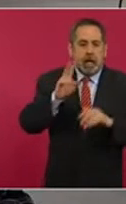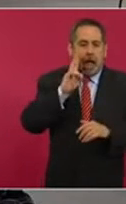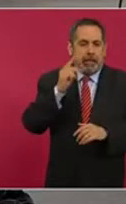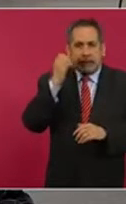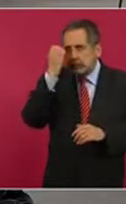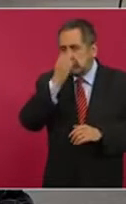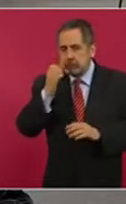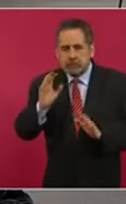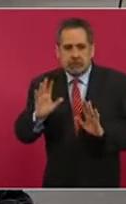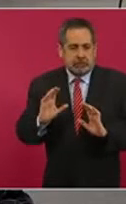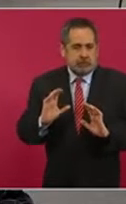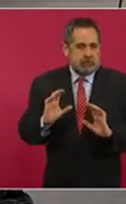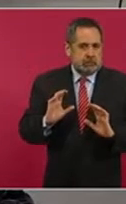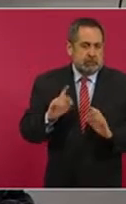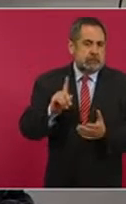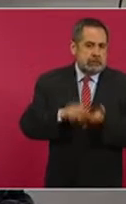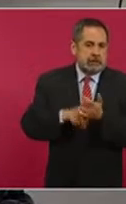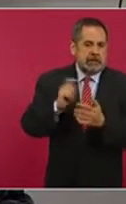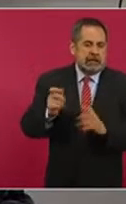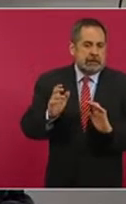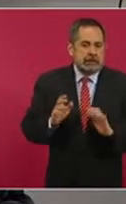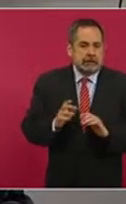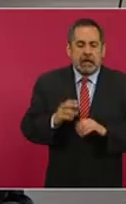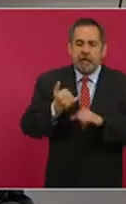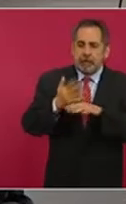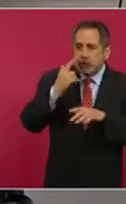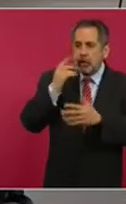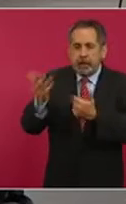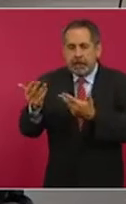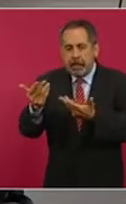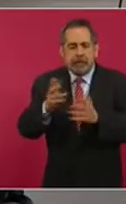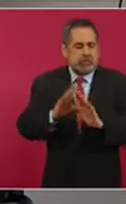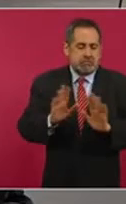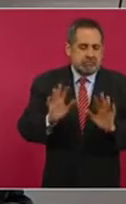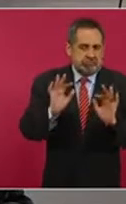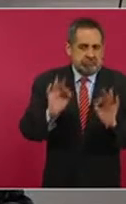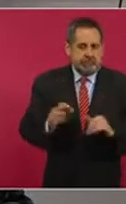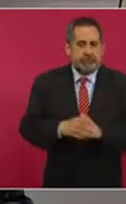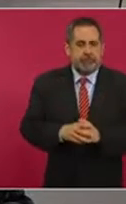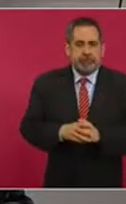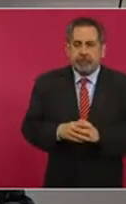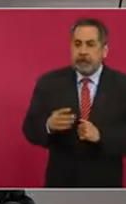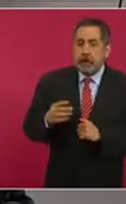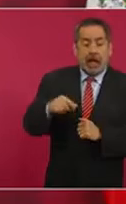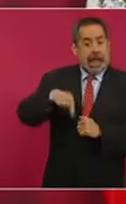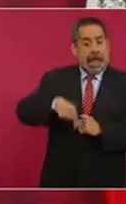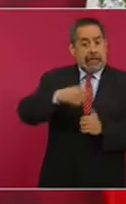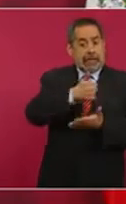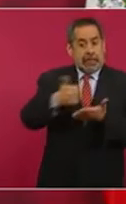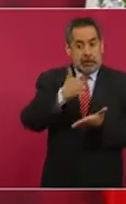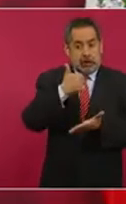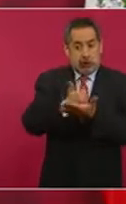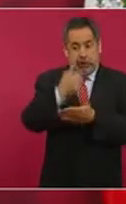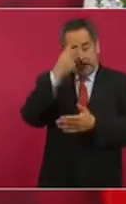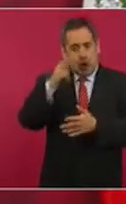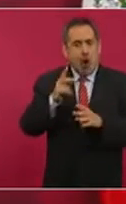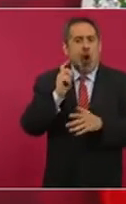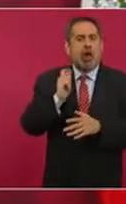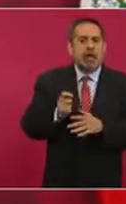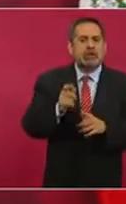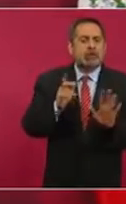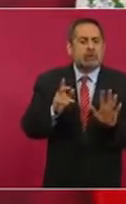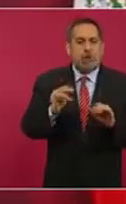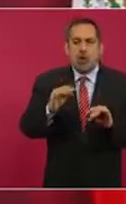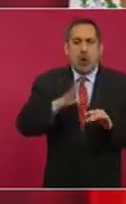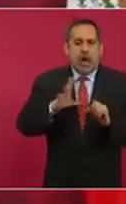buscando toda la información. El reporte aquí en la ciudad es que